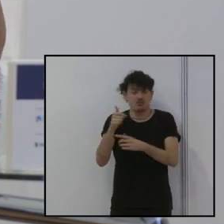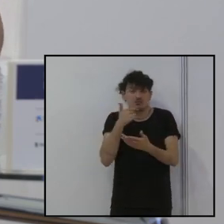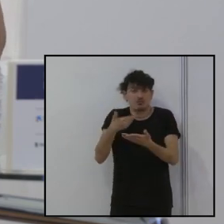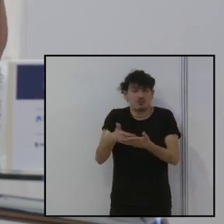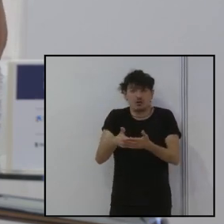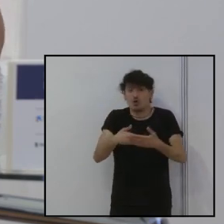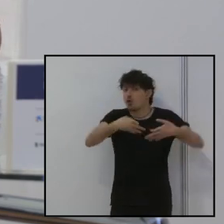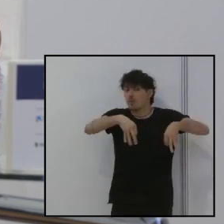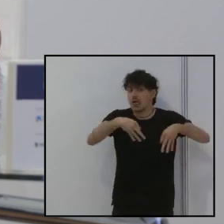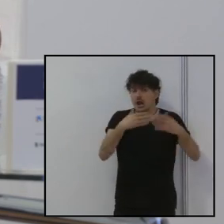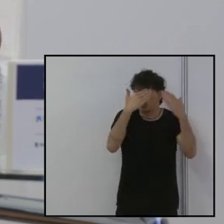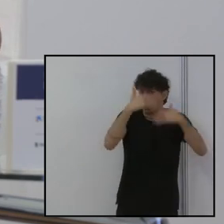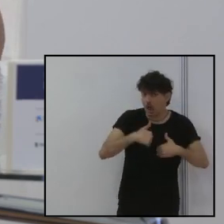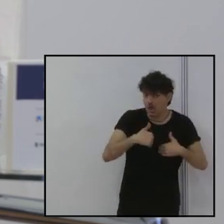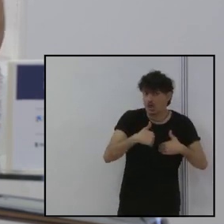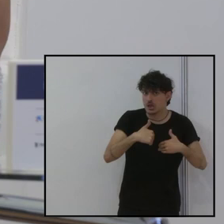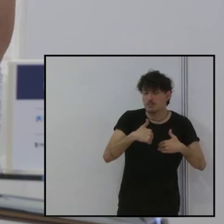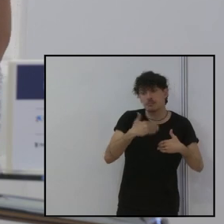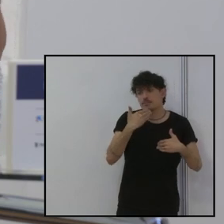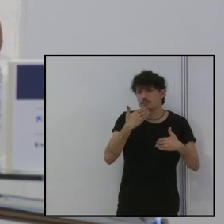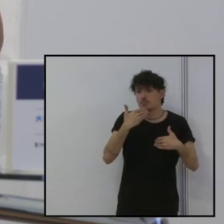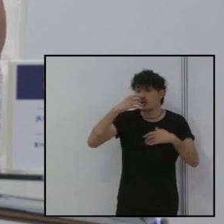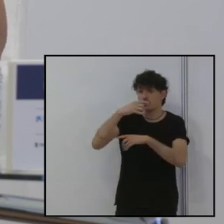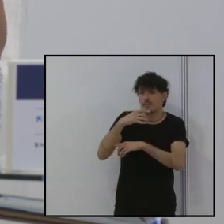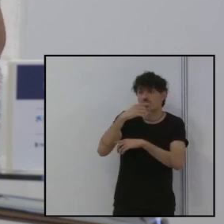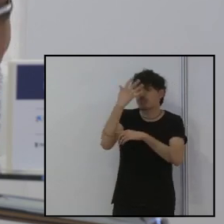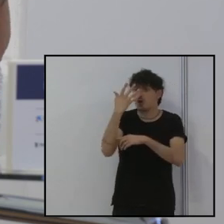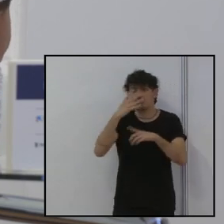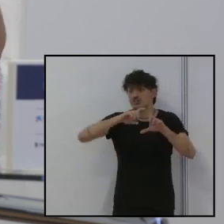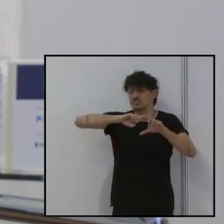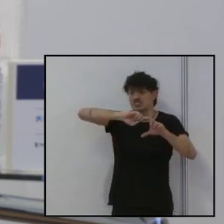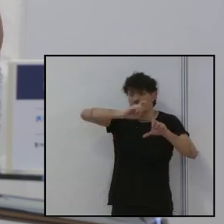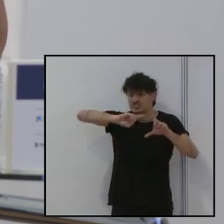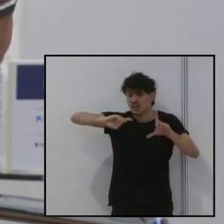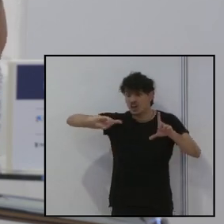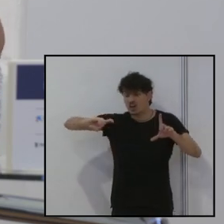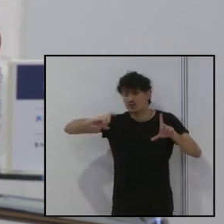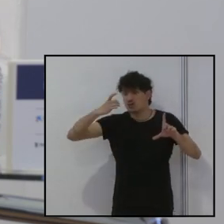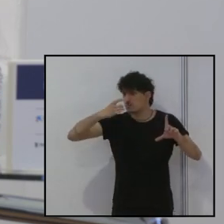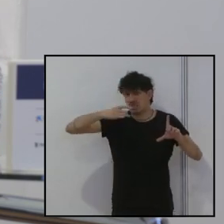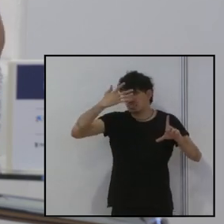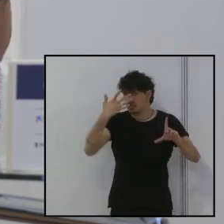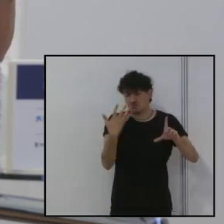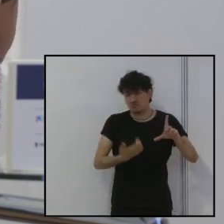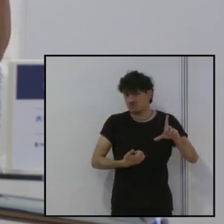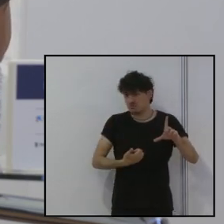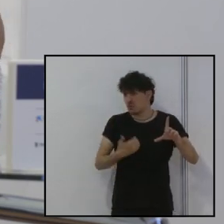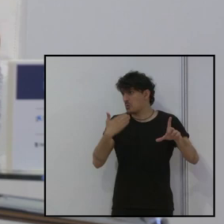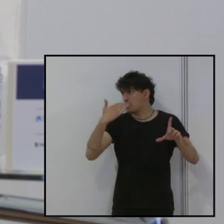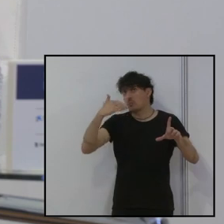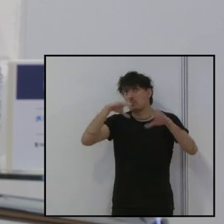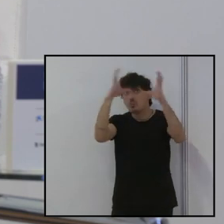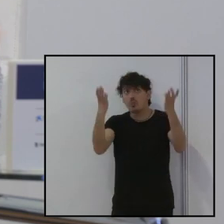existe, que lo que hay es una construcción estadística y que no hay nadie, probablemente no haya nadie en el